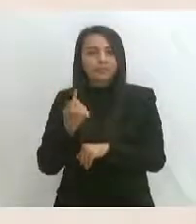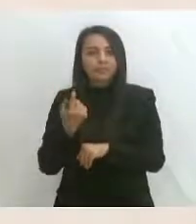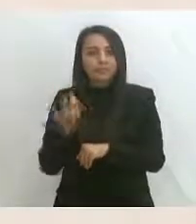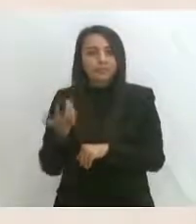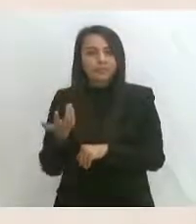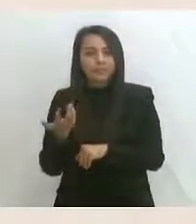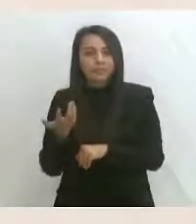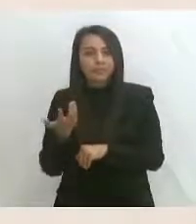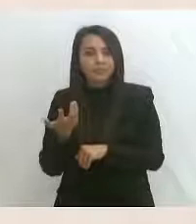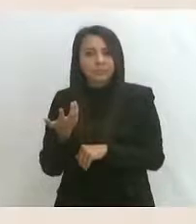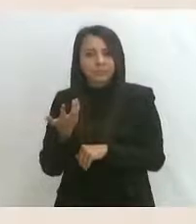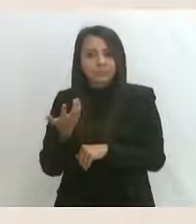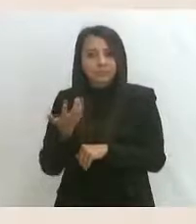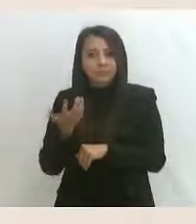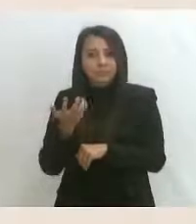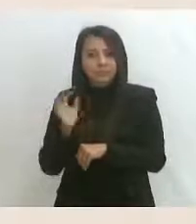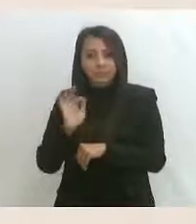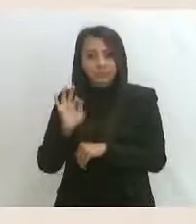se iba